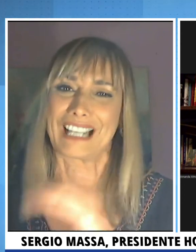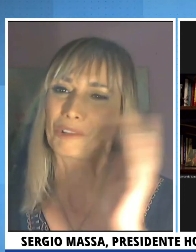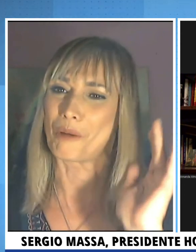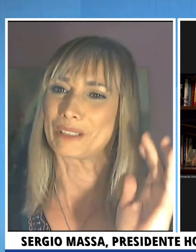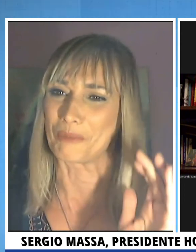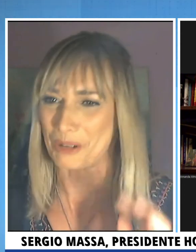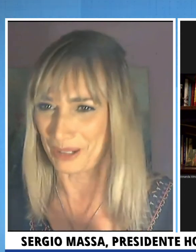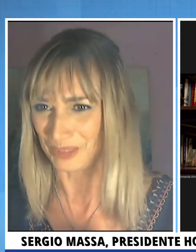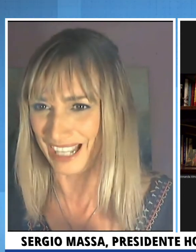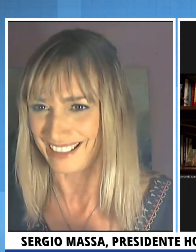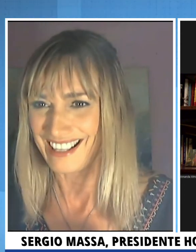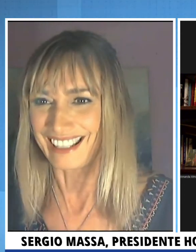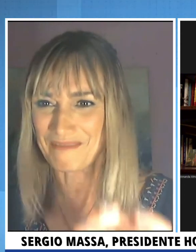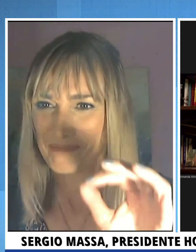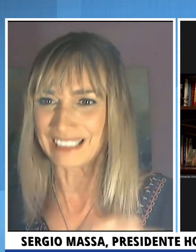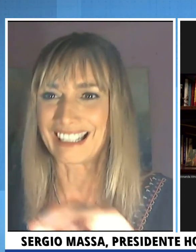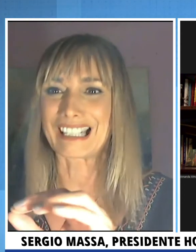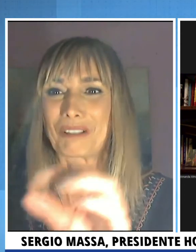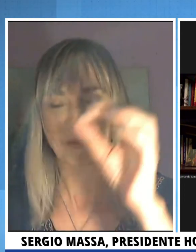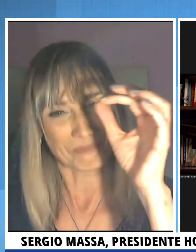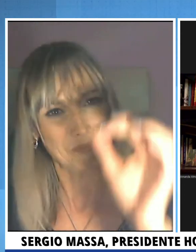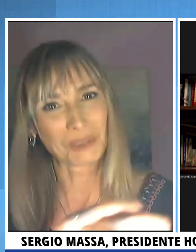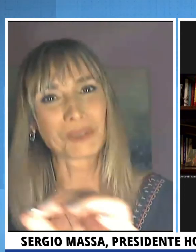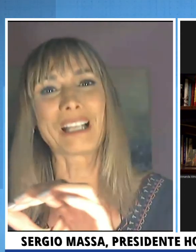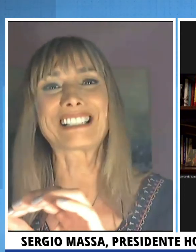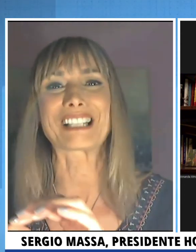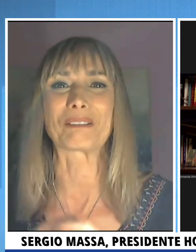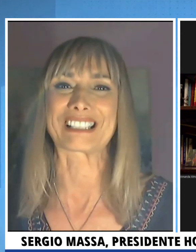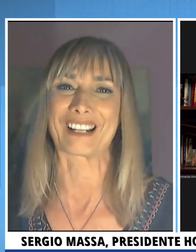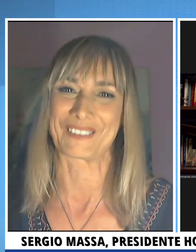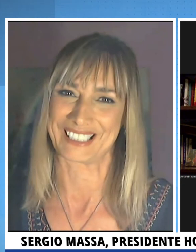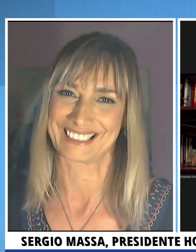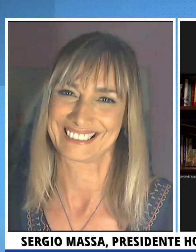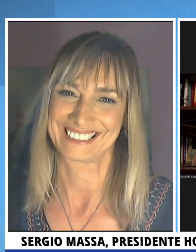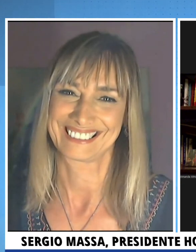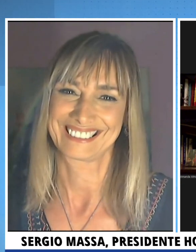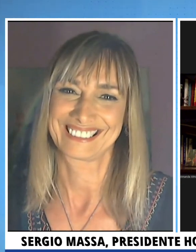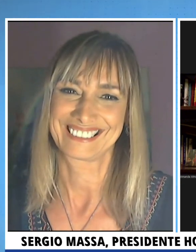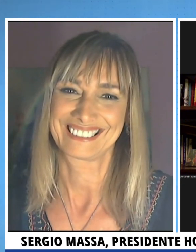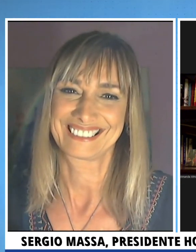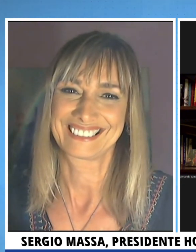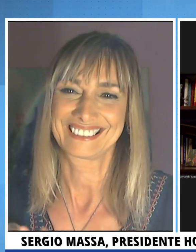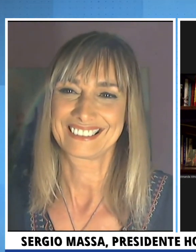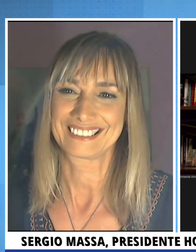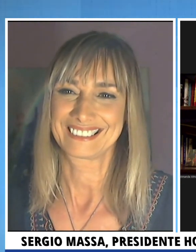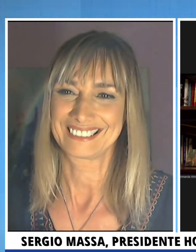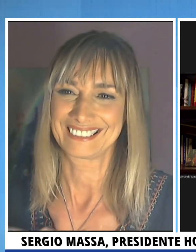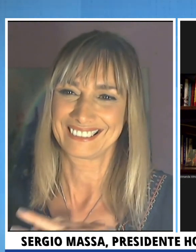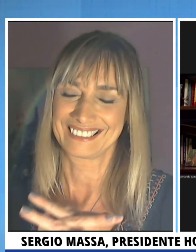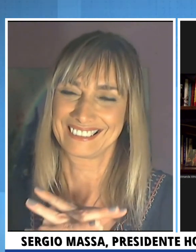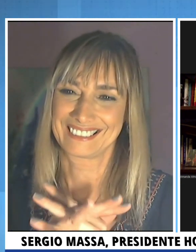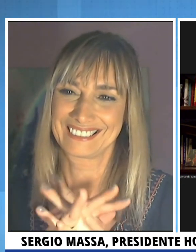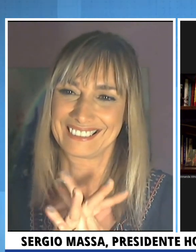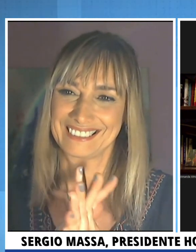en algún momento me lo va a contar, que me interesa cuando puntualiza esa. Te lo deslizo rápidamente. La